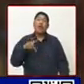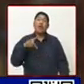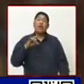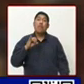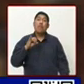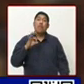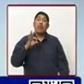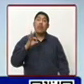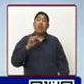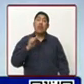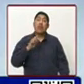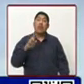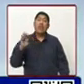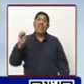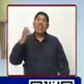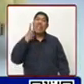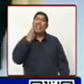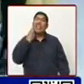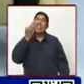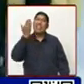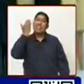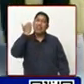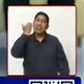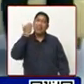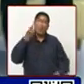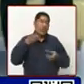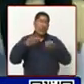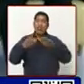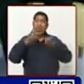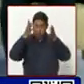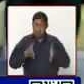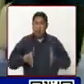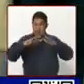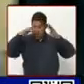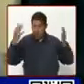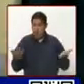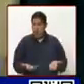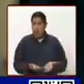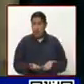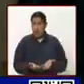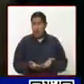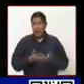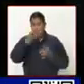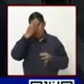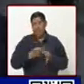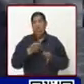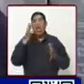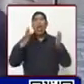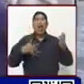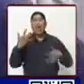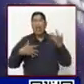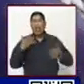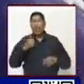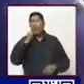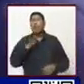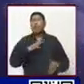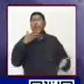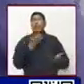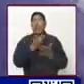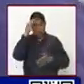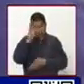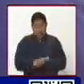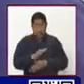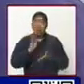Pifarré, hasta hace poco tiempo director general de la Red Nacional Fe y Alegría. Señorita, buenas